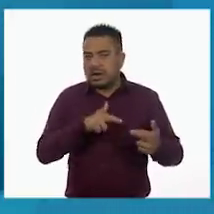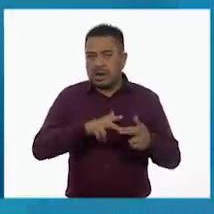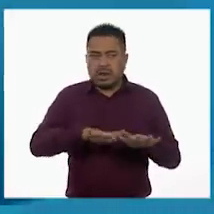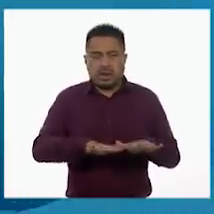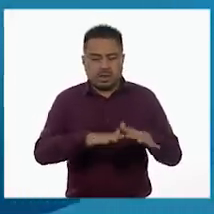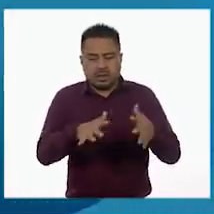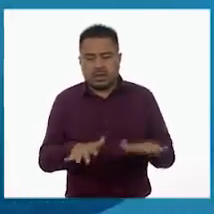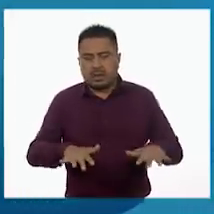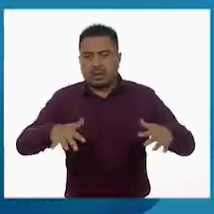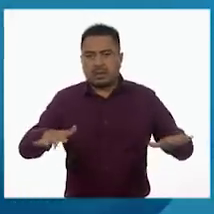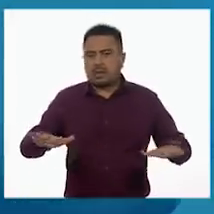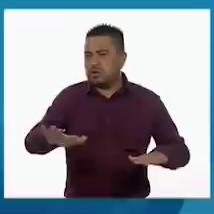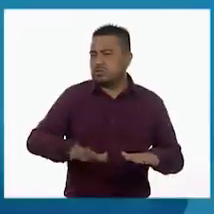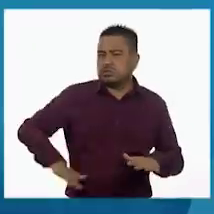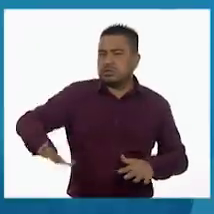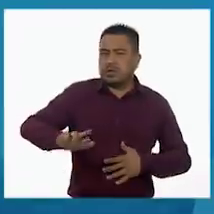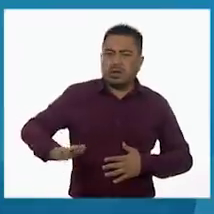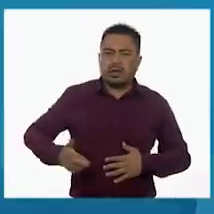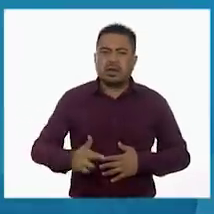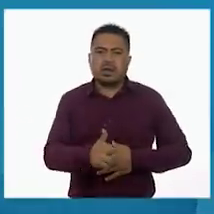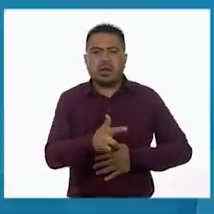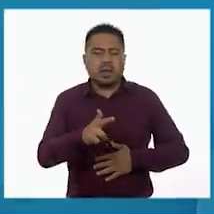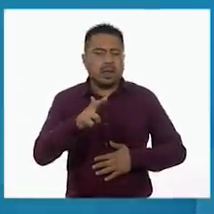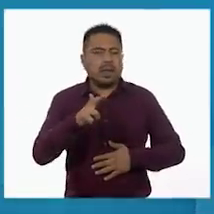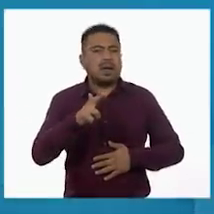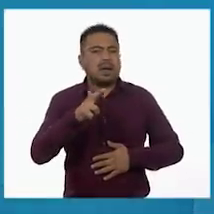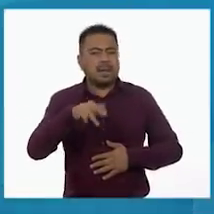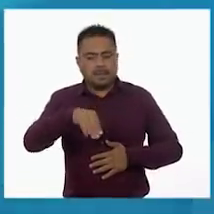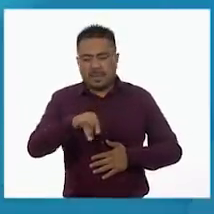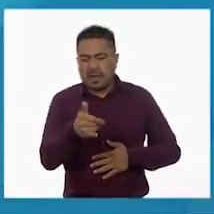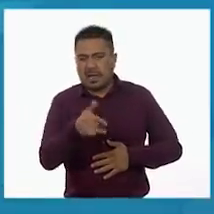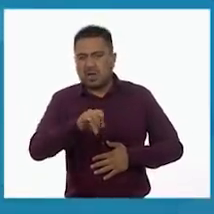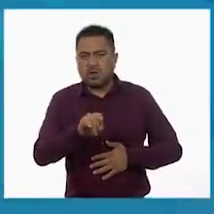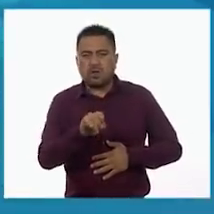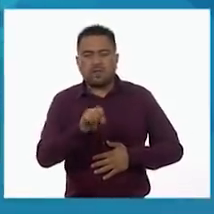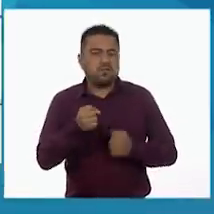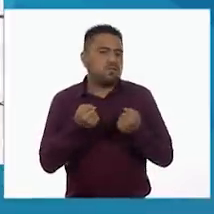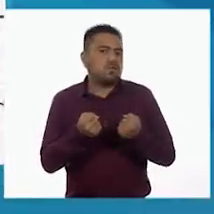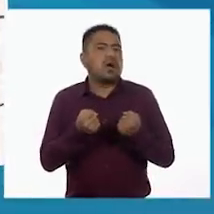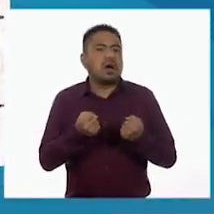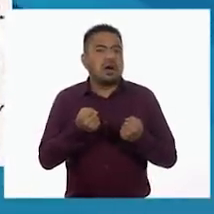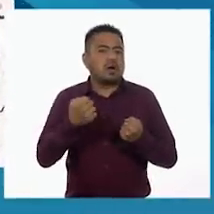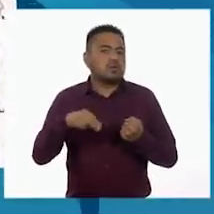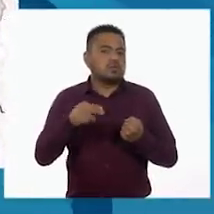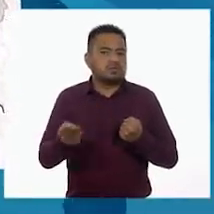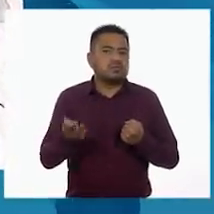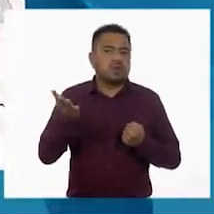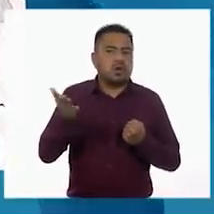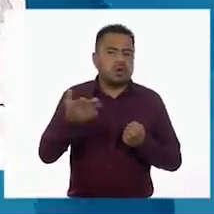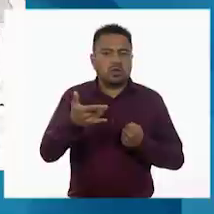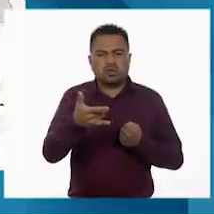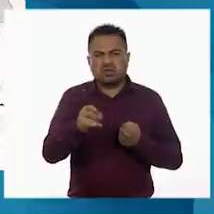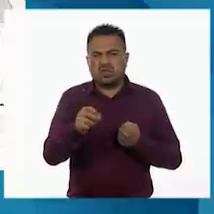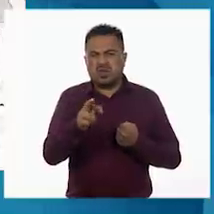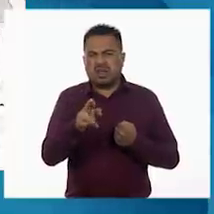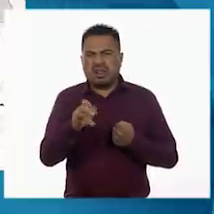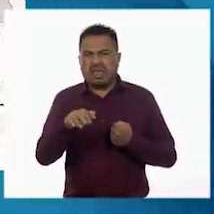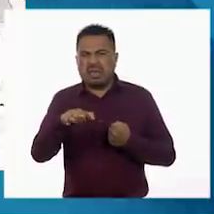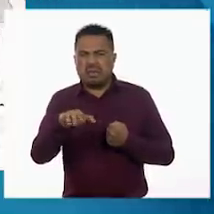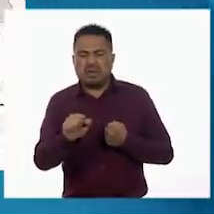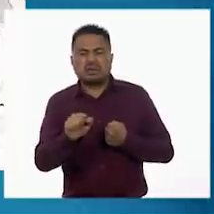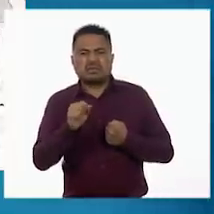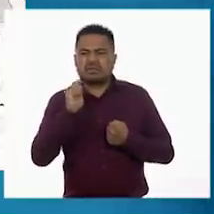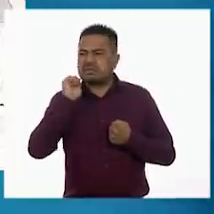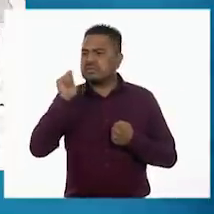costera ubicada entre los ríos Mayo y Fuerte, se autonombran yoremes, que quiere